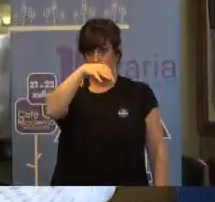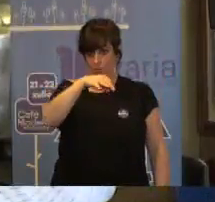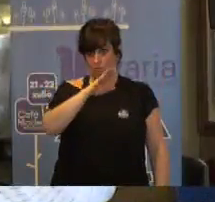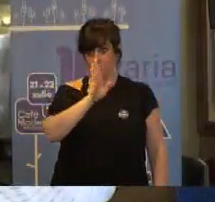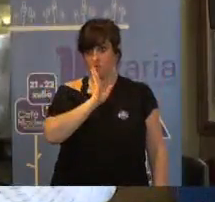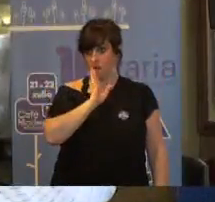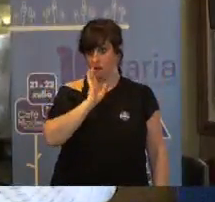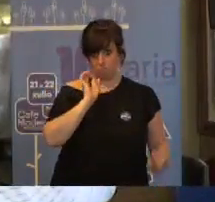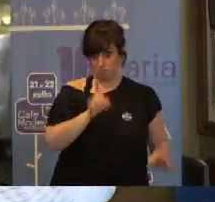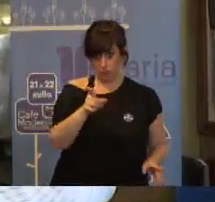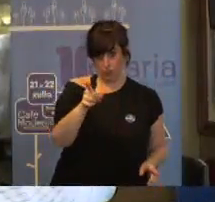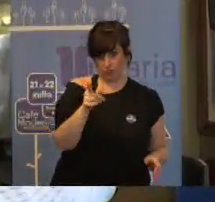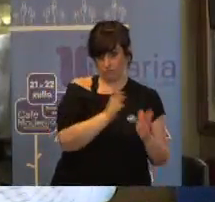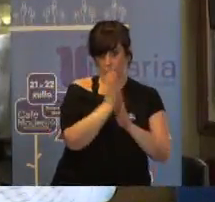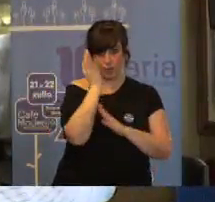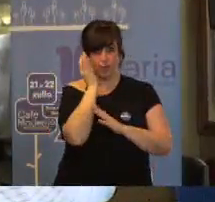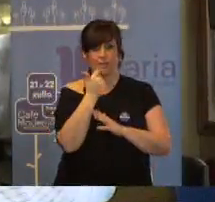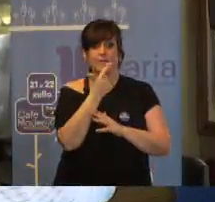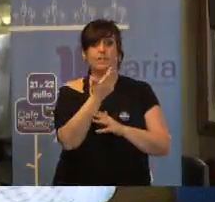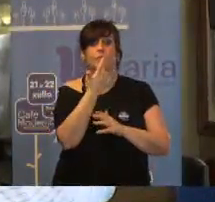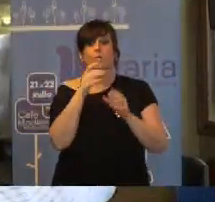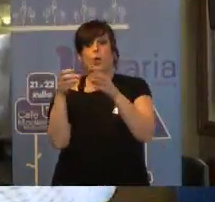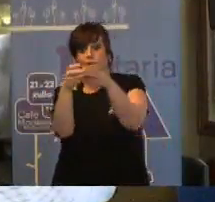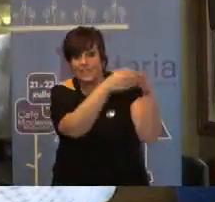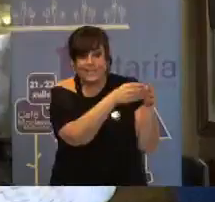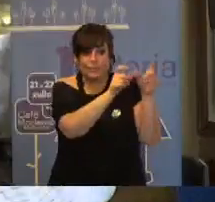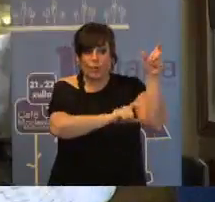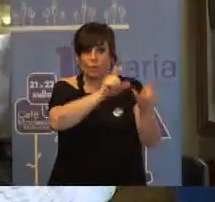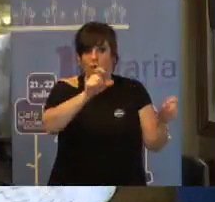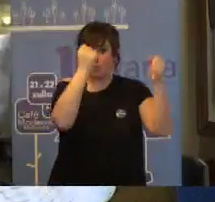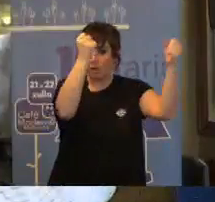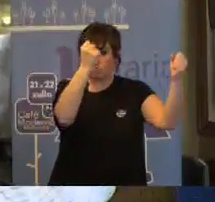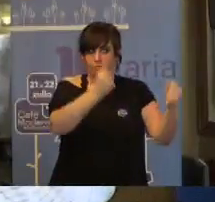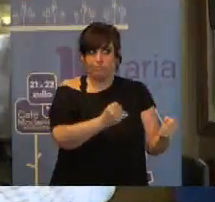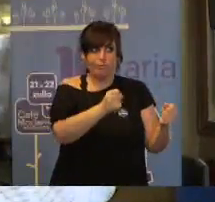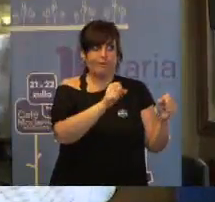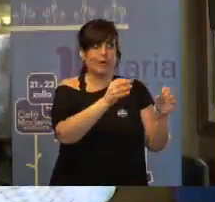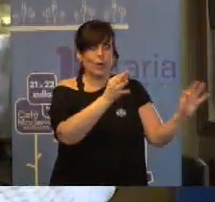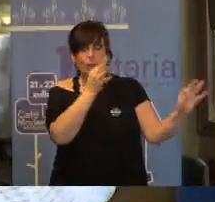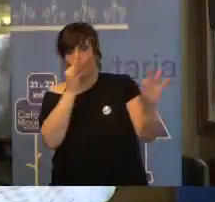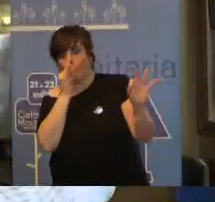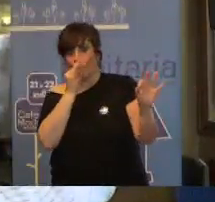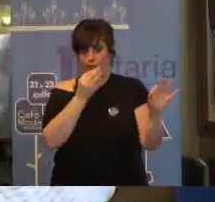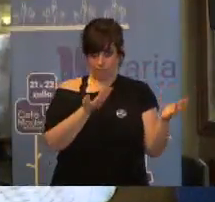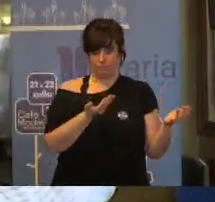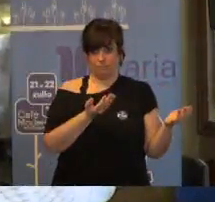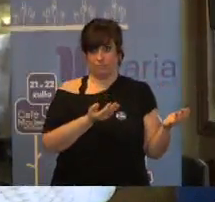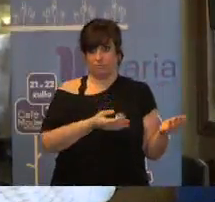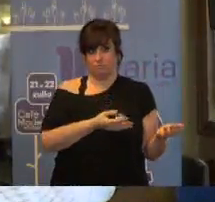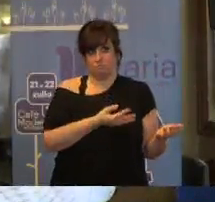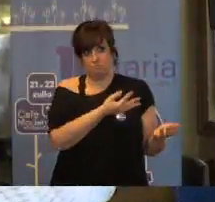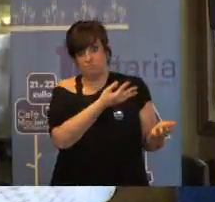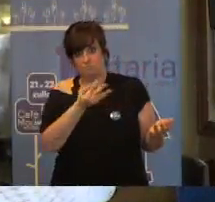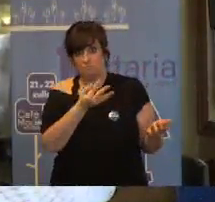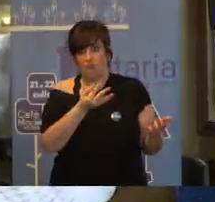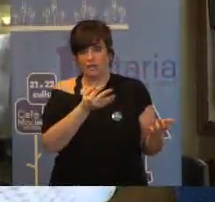Herminia, aprender efectivamente das tribus, dos expertos, da xente que nos pode aportar moitas cousas e darlle contidos